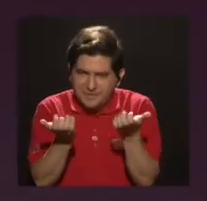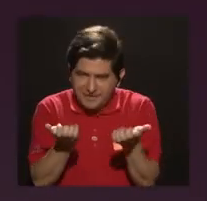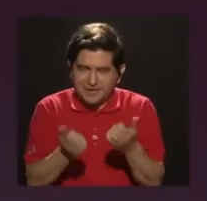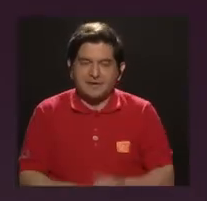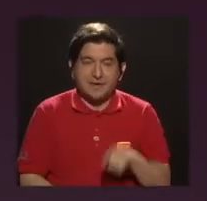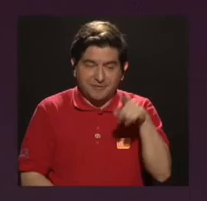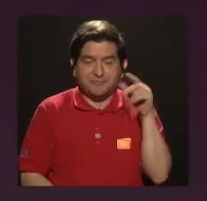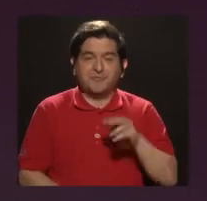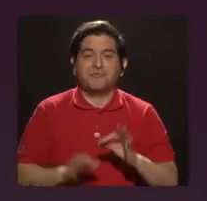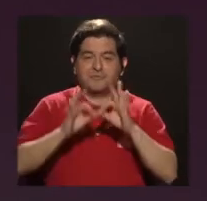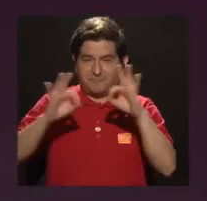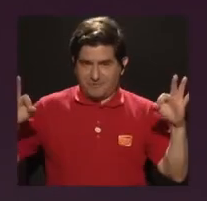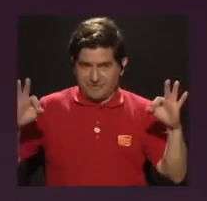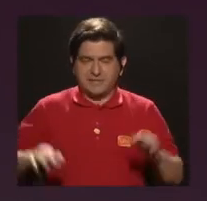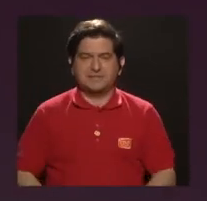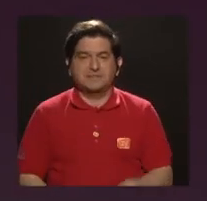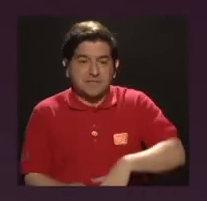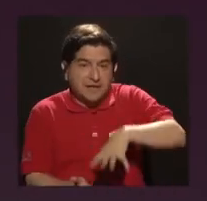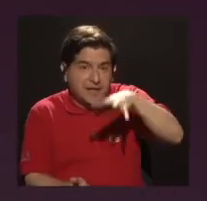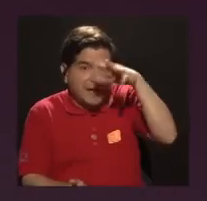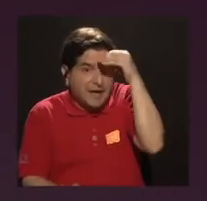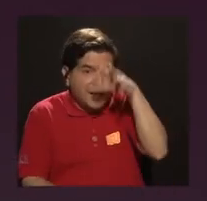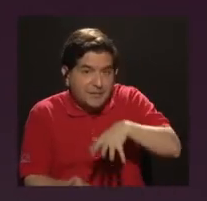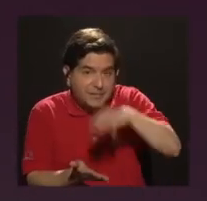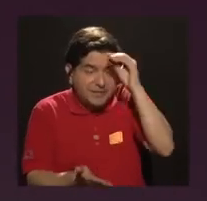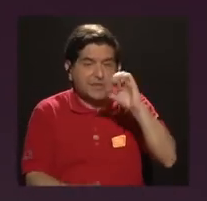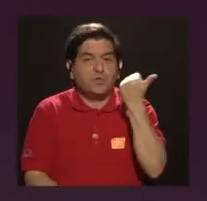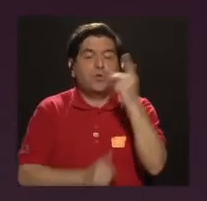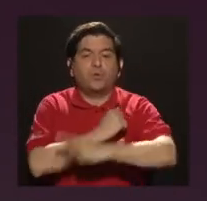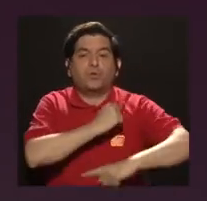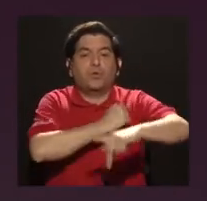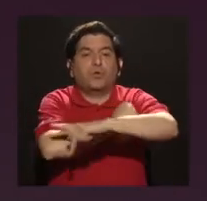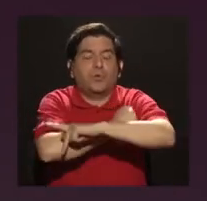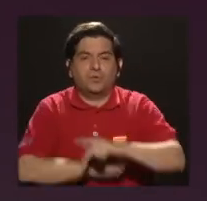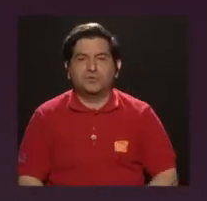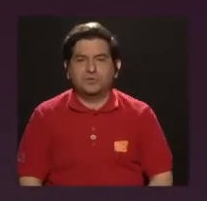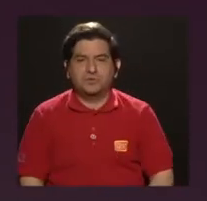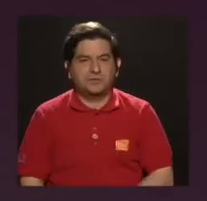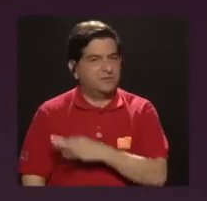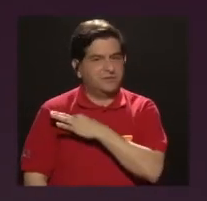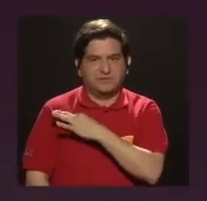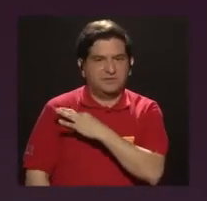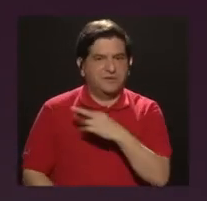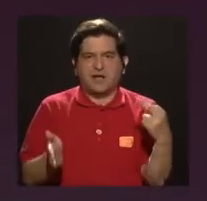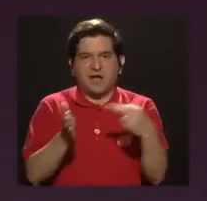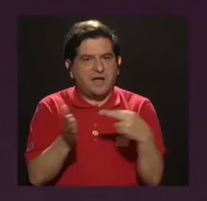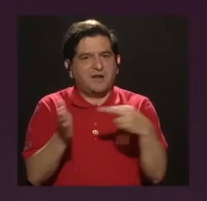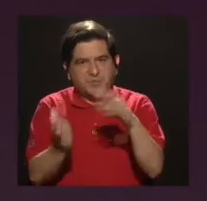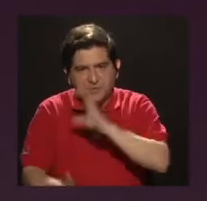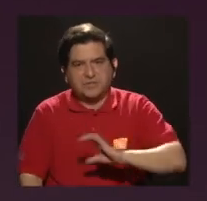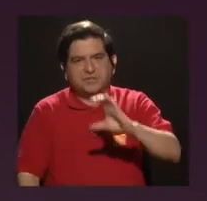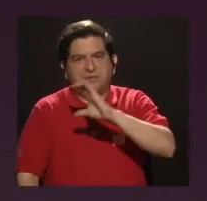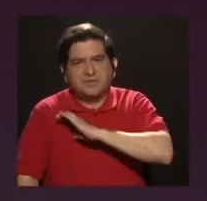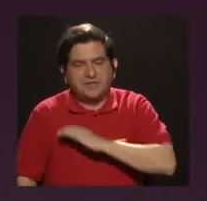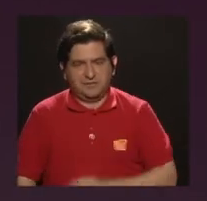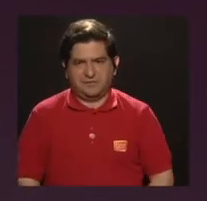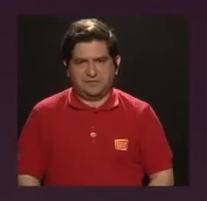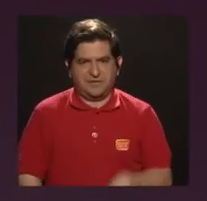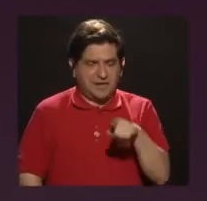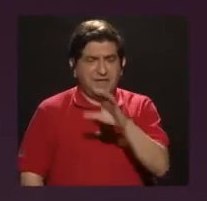es que los aprendizajes en otros países no nos inviten a repetir conductas que son